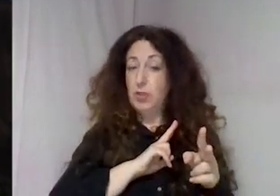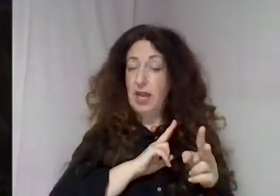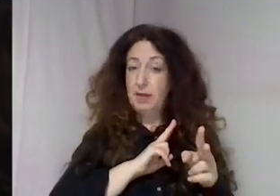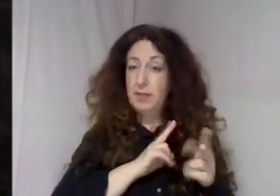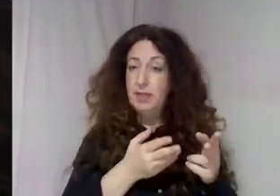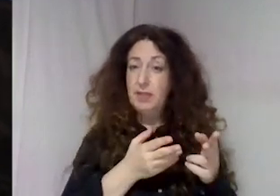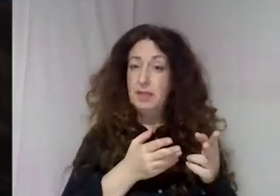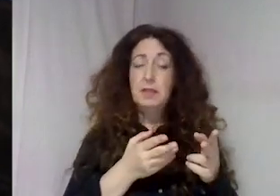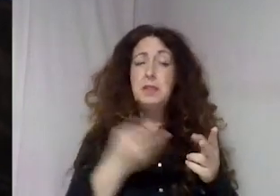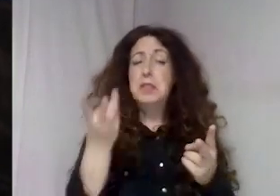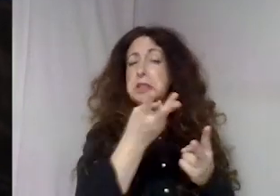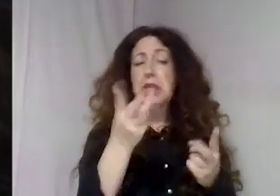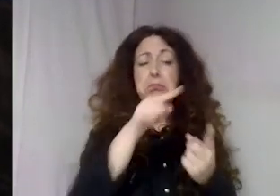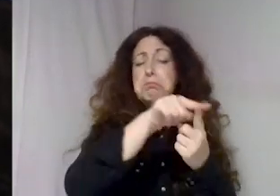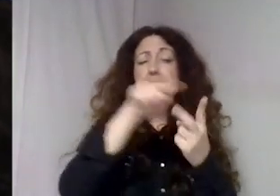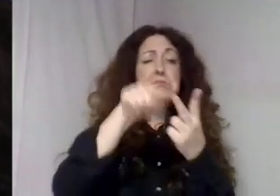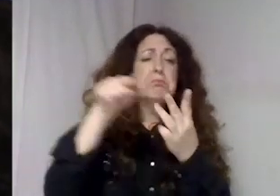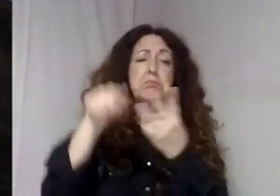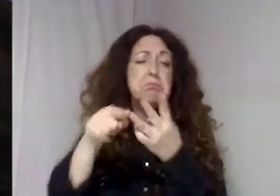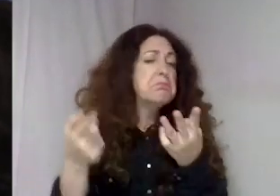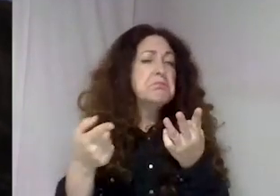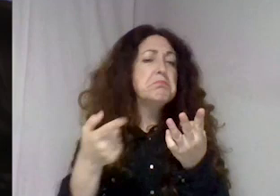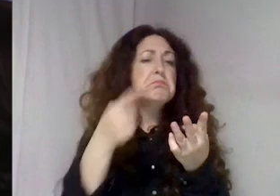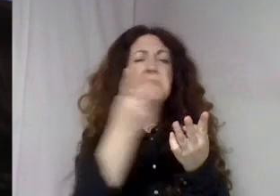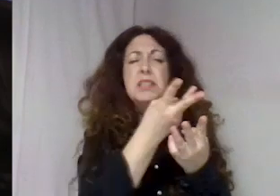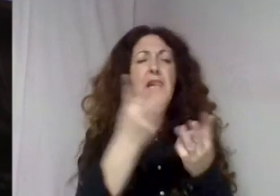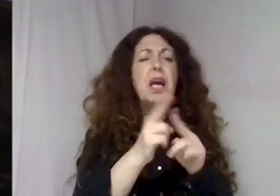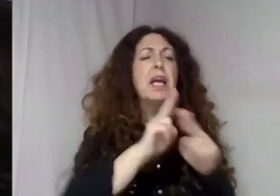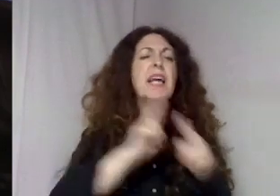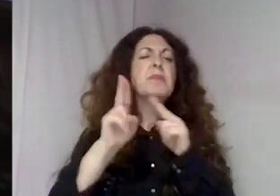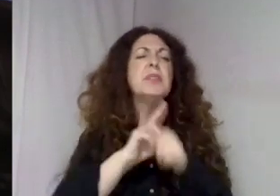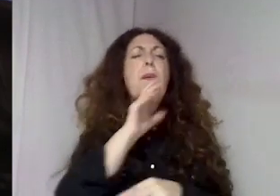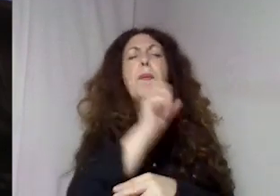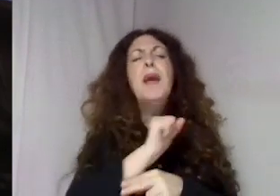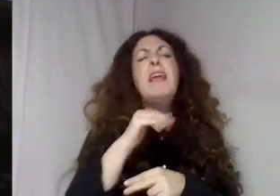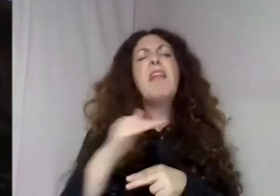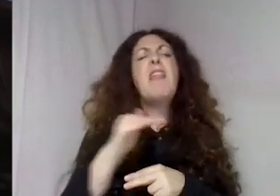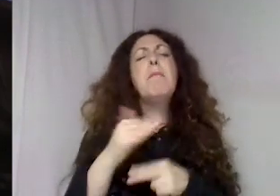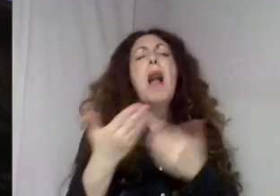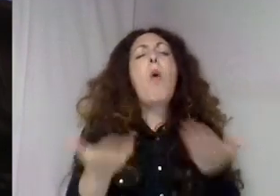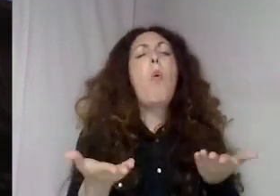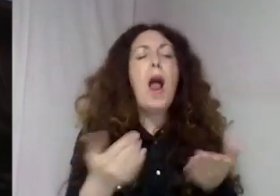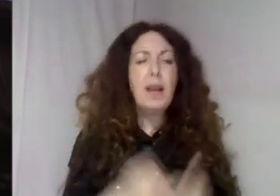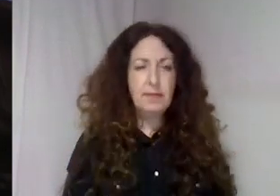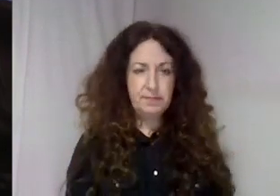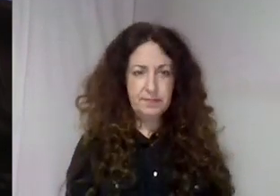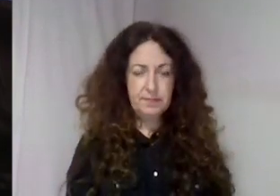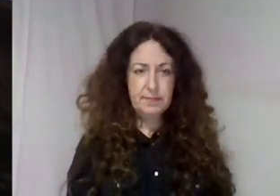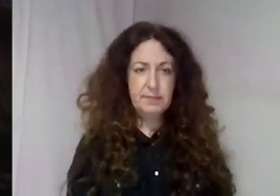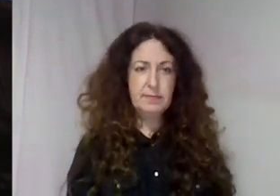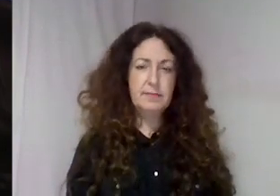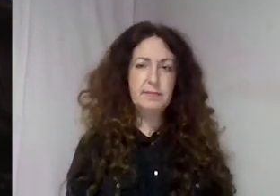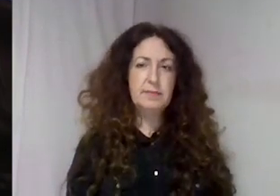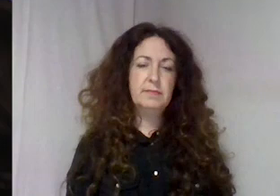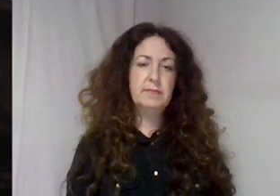o valle de lágrimas, como quiera señalarse, este curso de la existencia, ¿no? Entonces, claro, me interesa la belleza